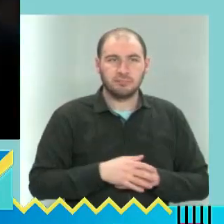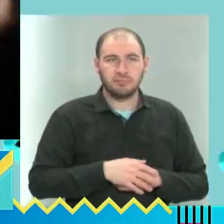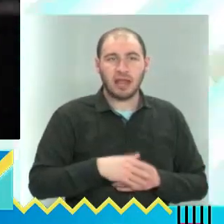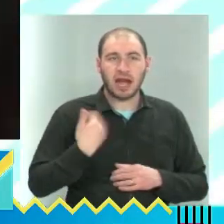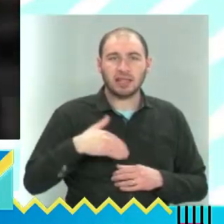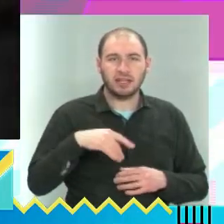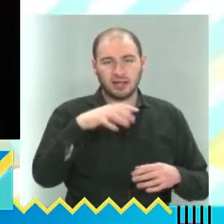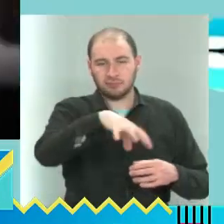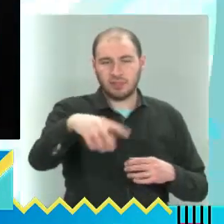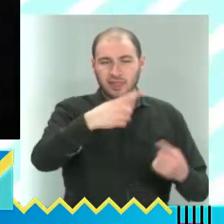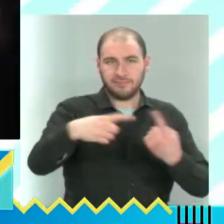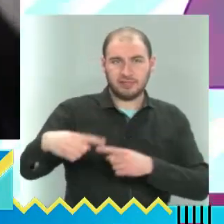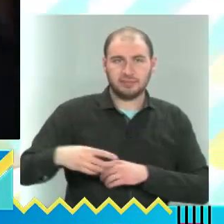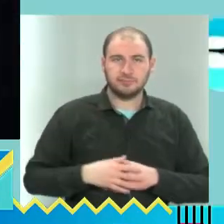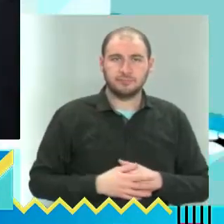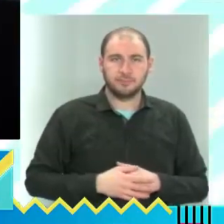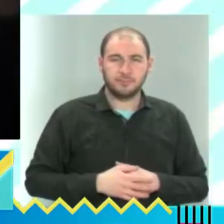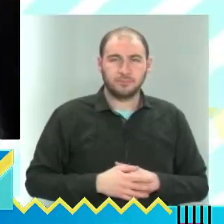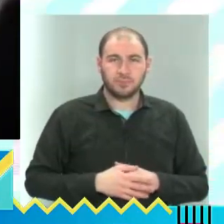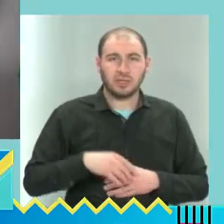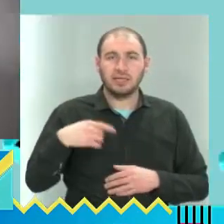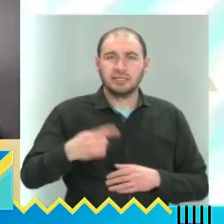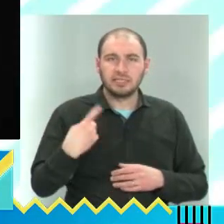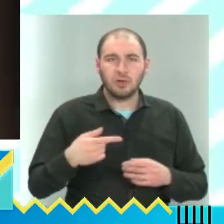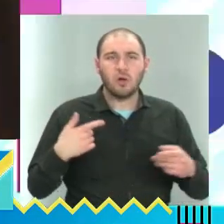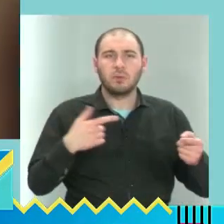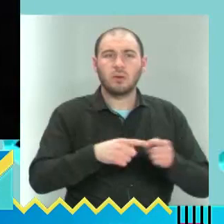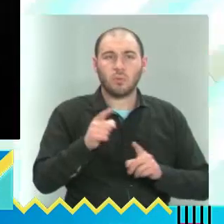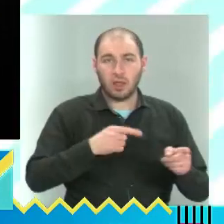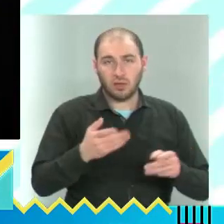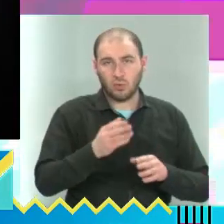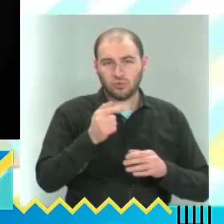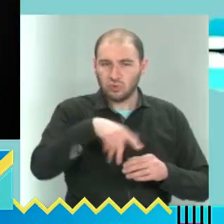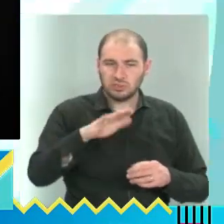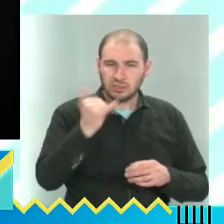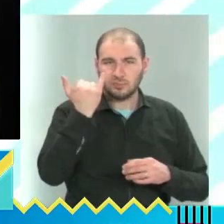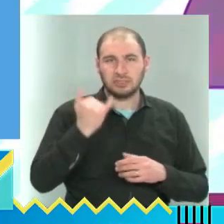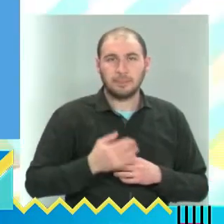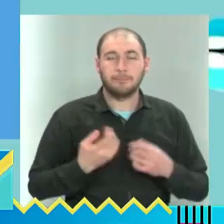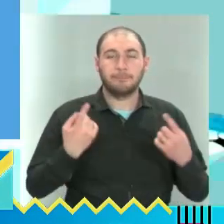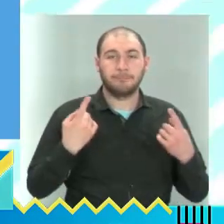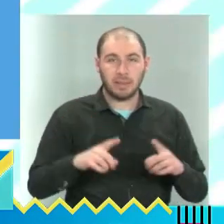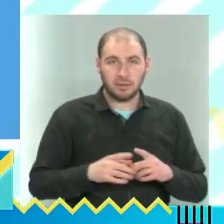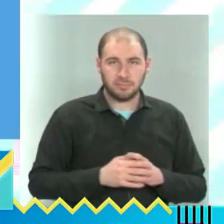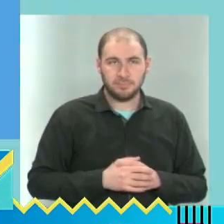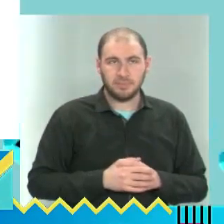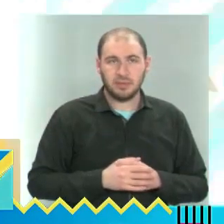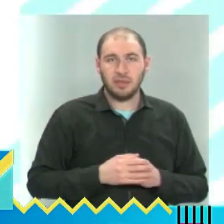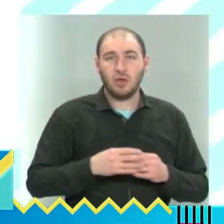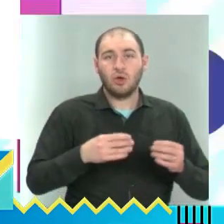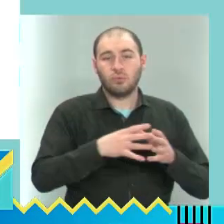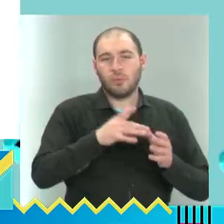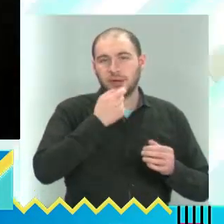la Argentina, siempre destinadas, como te decía, a la concientización y tanto a fuerzas